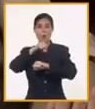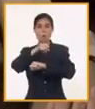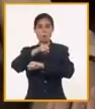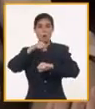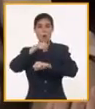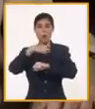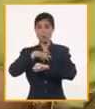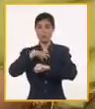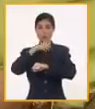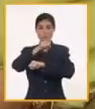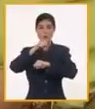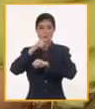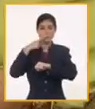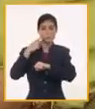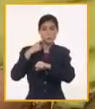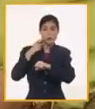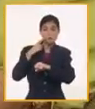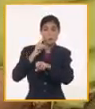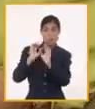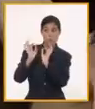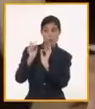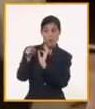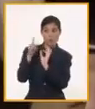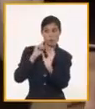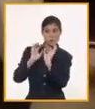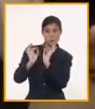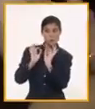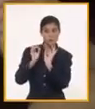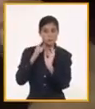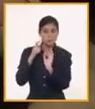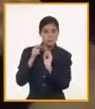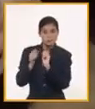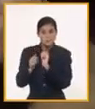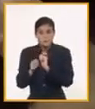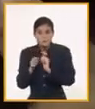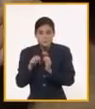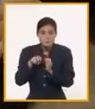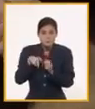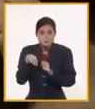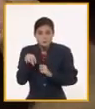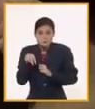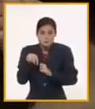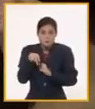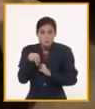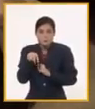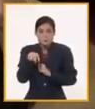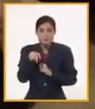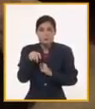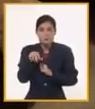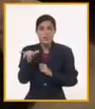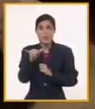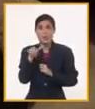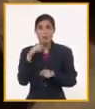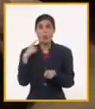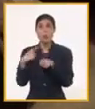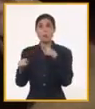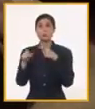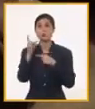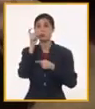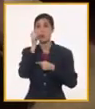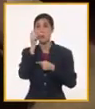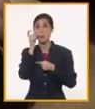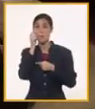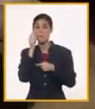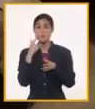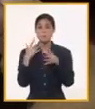por el lago que para allá y para acá. Patrullando. Para evitar eso. Y ellos siempre estaban, los compañeros que estaban del lado de acá en Kigoma, más o